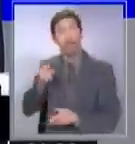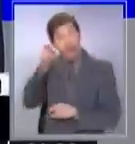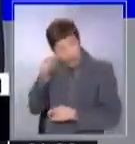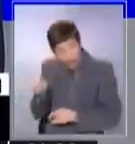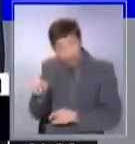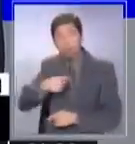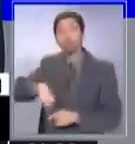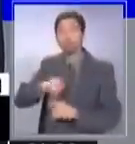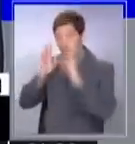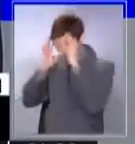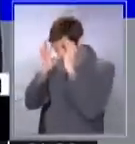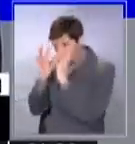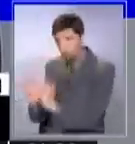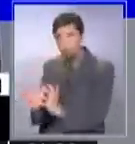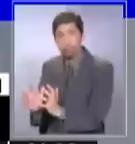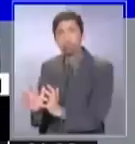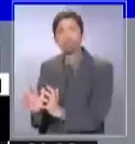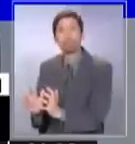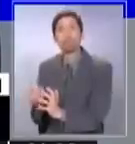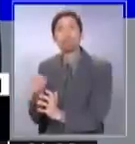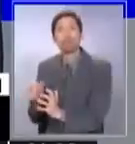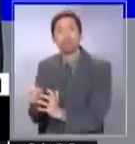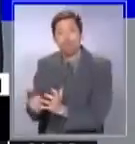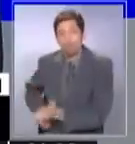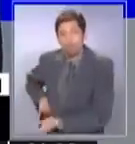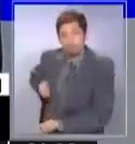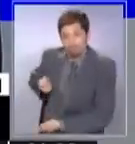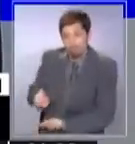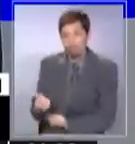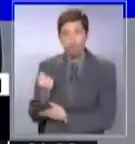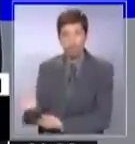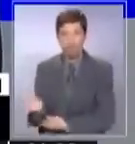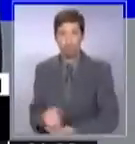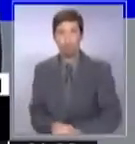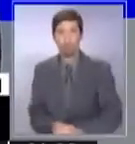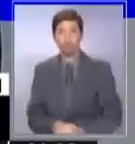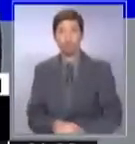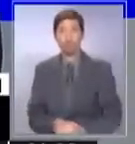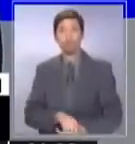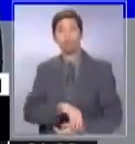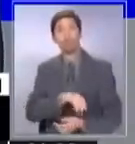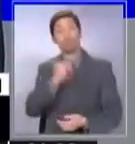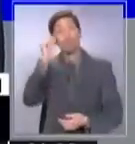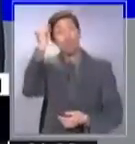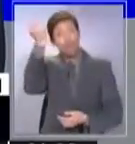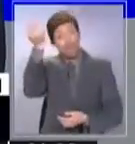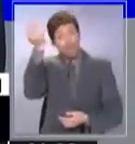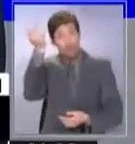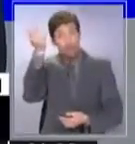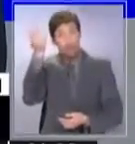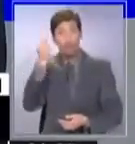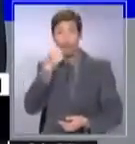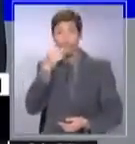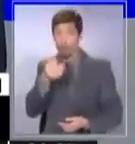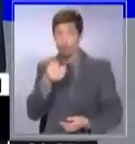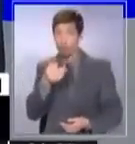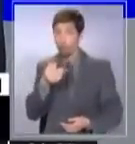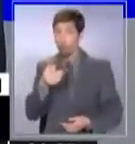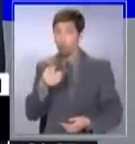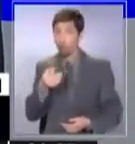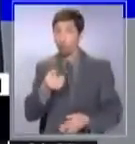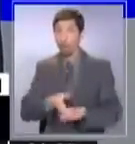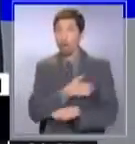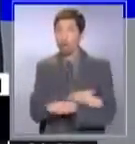un acento y poder sobre invertir con respecto a la idea no es solamente este es nuestro tema tal como le decía también me faltaba